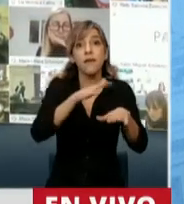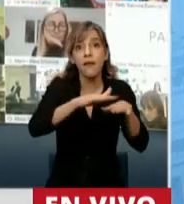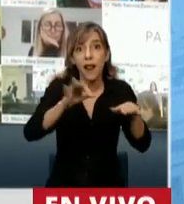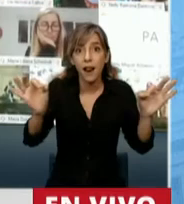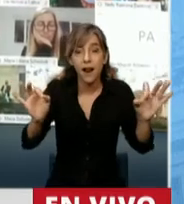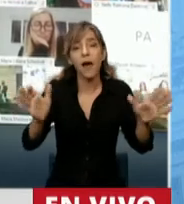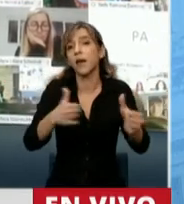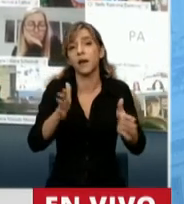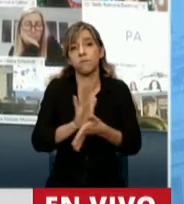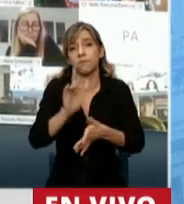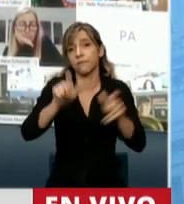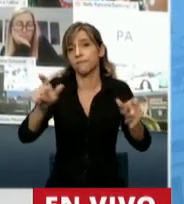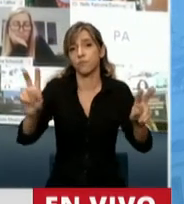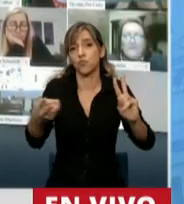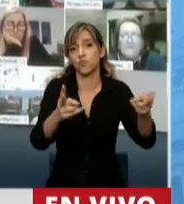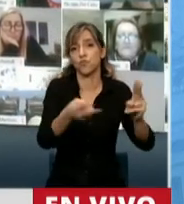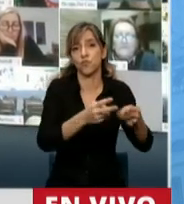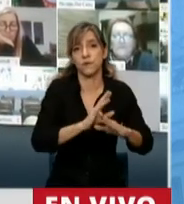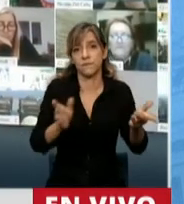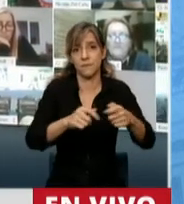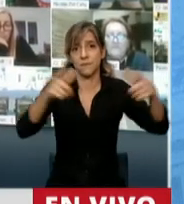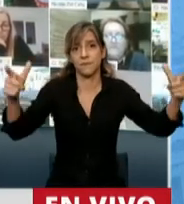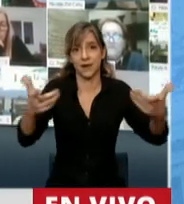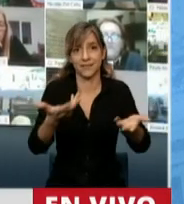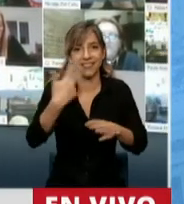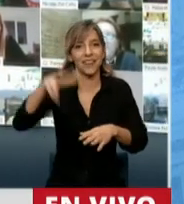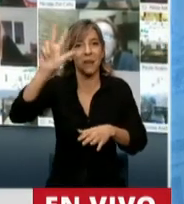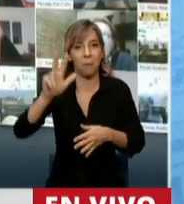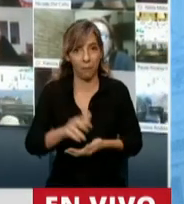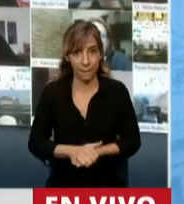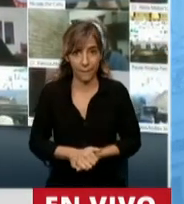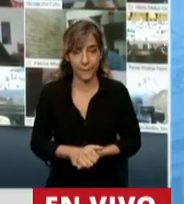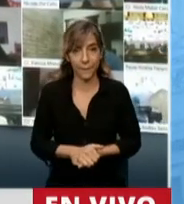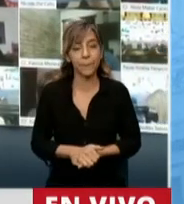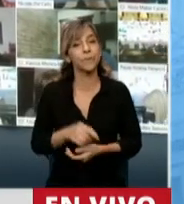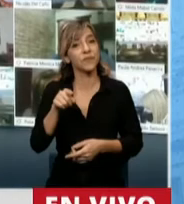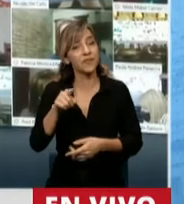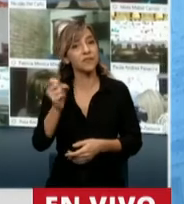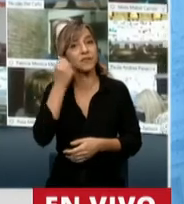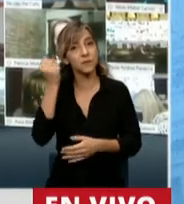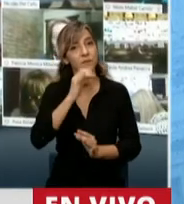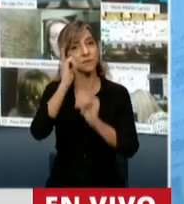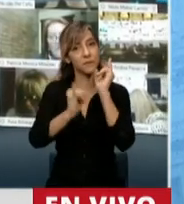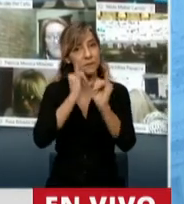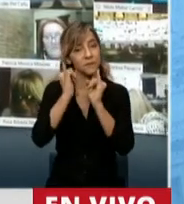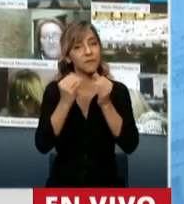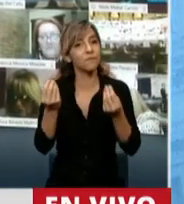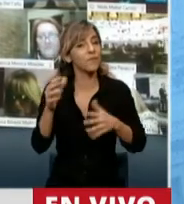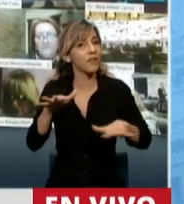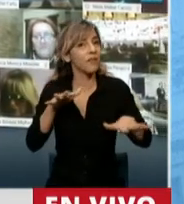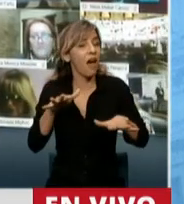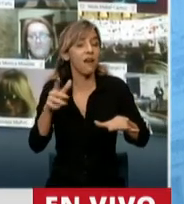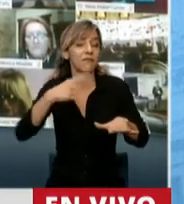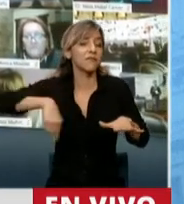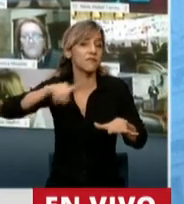pensar si realmente ubicar este contexto porque porque a veces bueno en estos